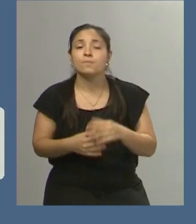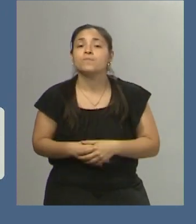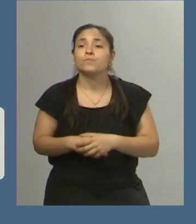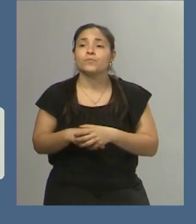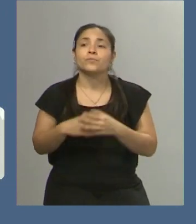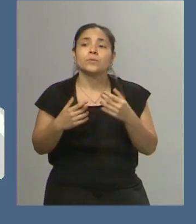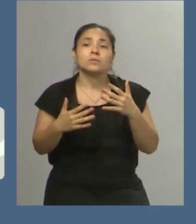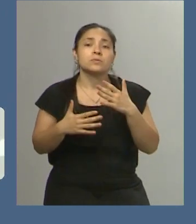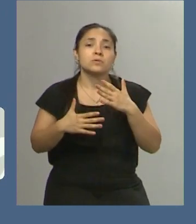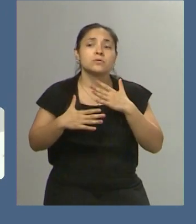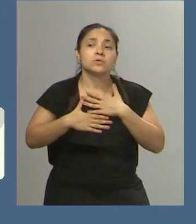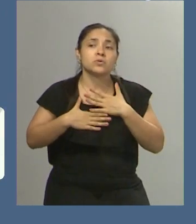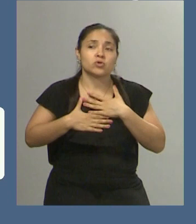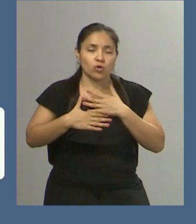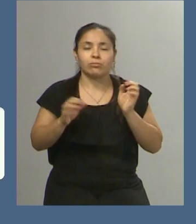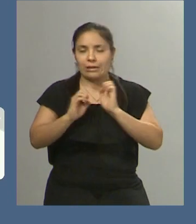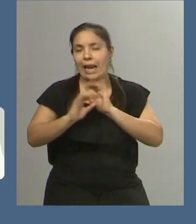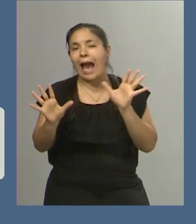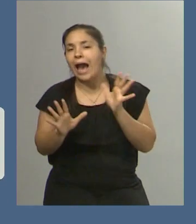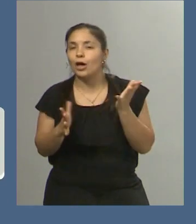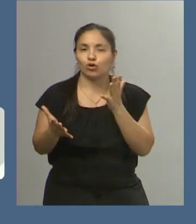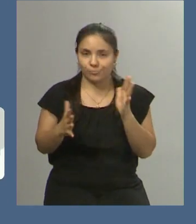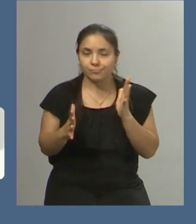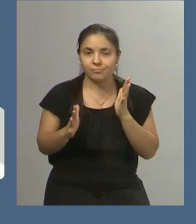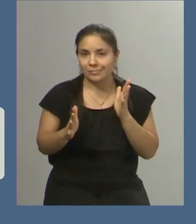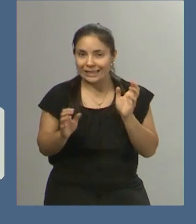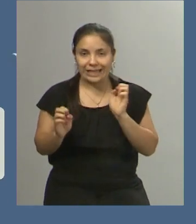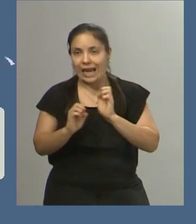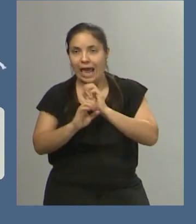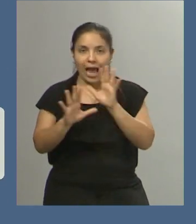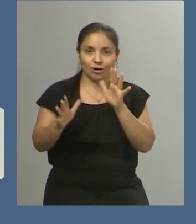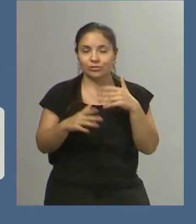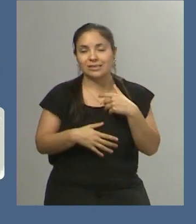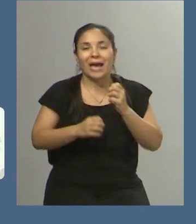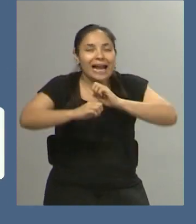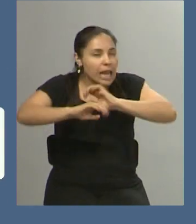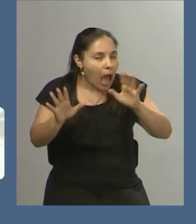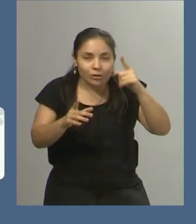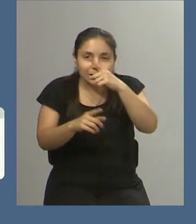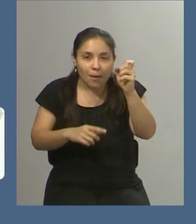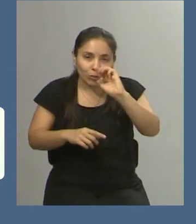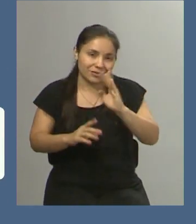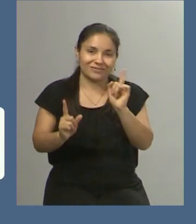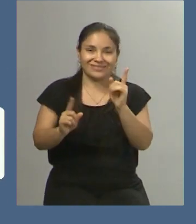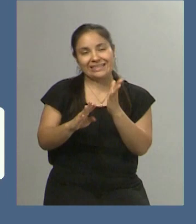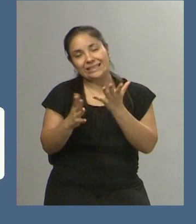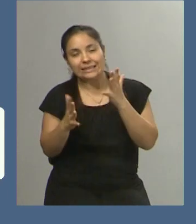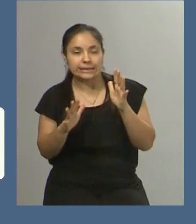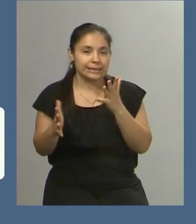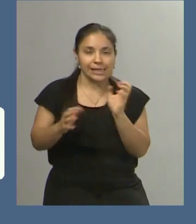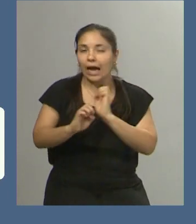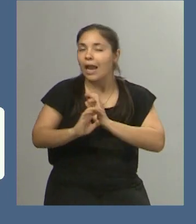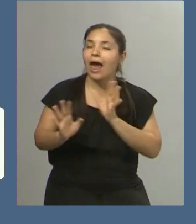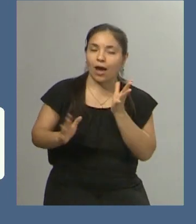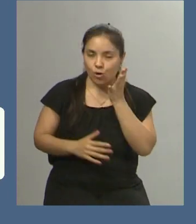tengo relativamente claro, y lo pongo así porque uno nunca tiene claro todo, yo tengo relativamente